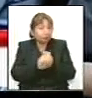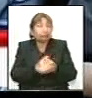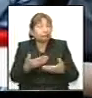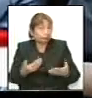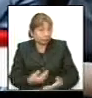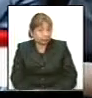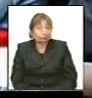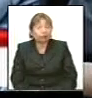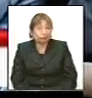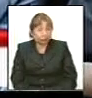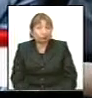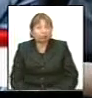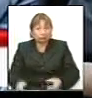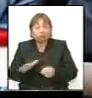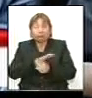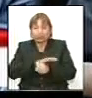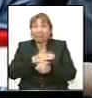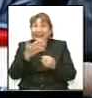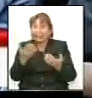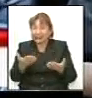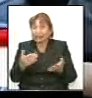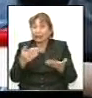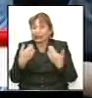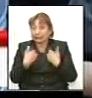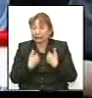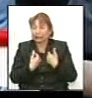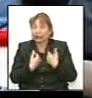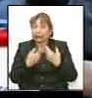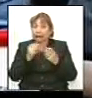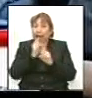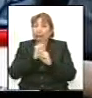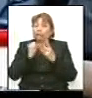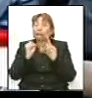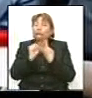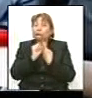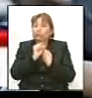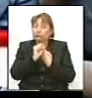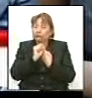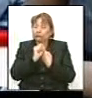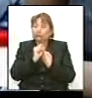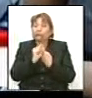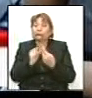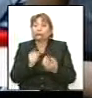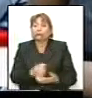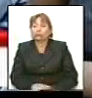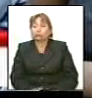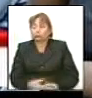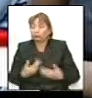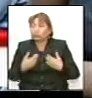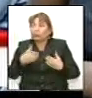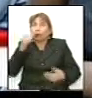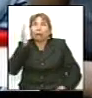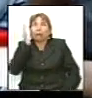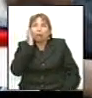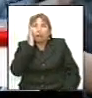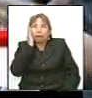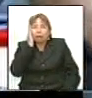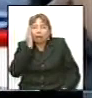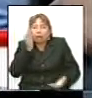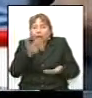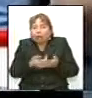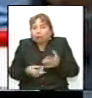entonces eso genera también una conmoción de alguna manera social porque el ciudadano se entera de que el